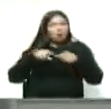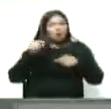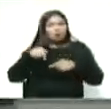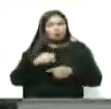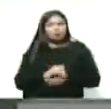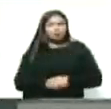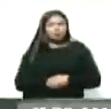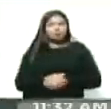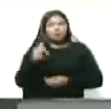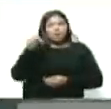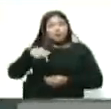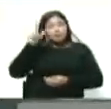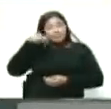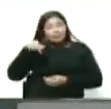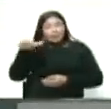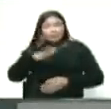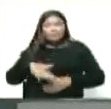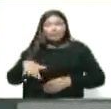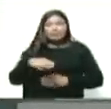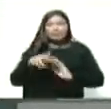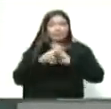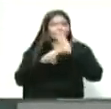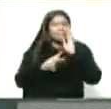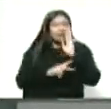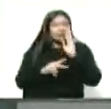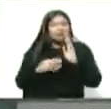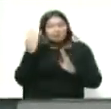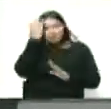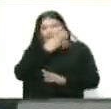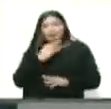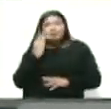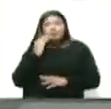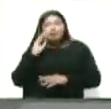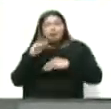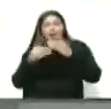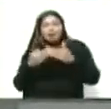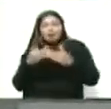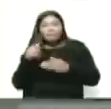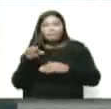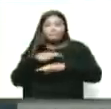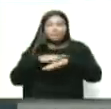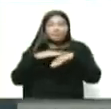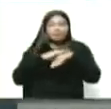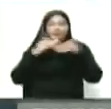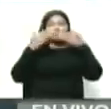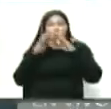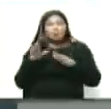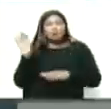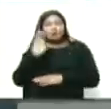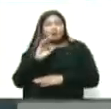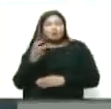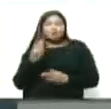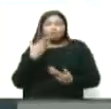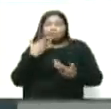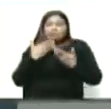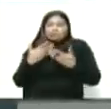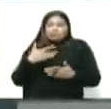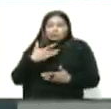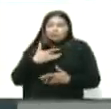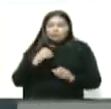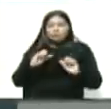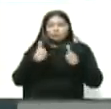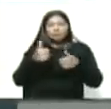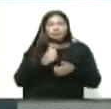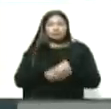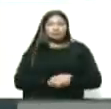también en la plaza de Parque Carabobo, frente a la sede del Ministerio Público en Caracas, agradecida de esta